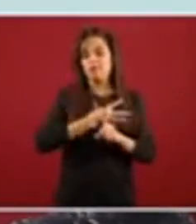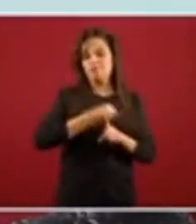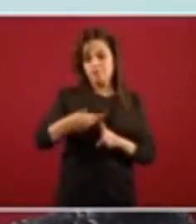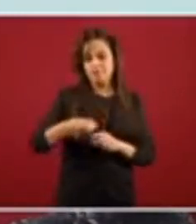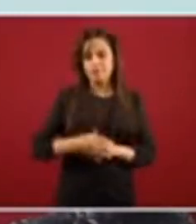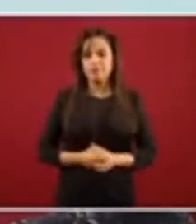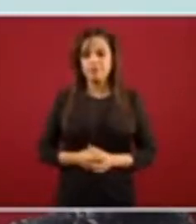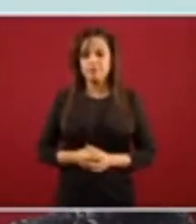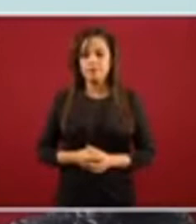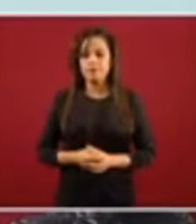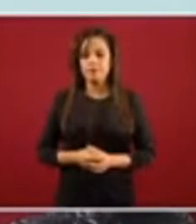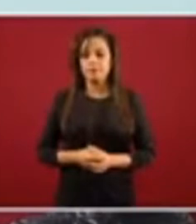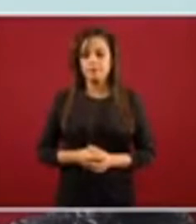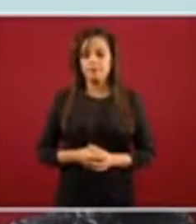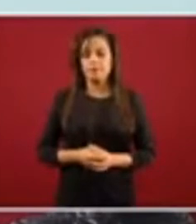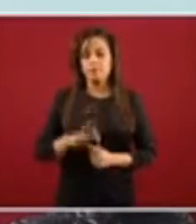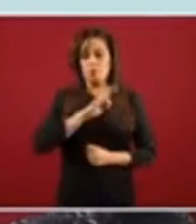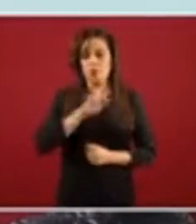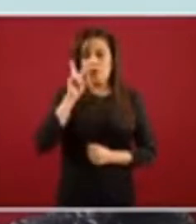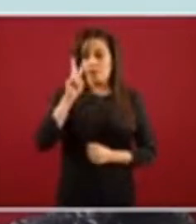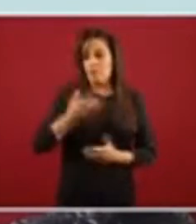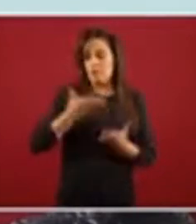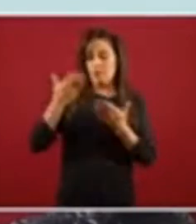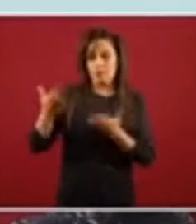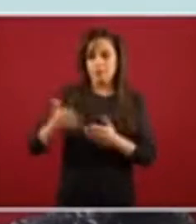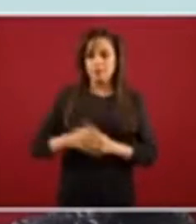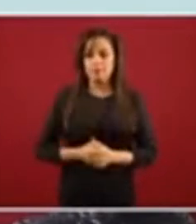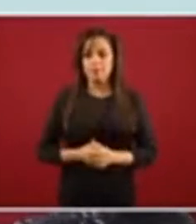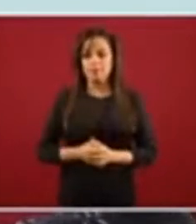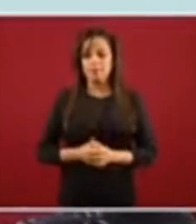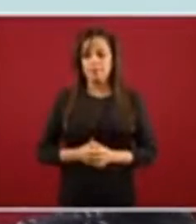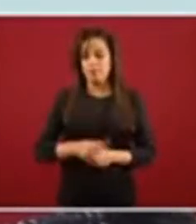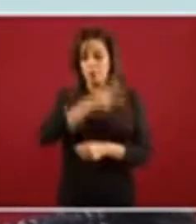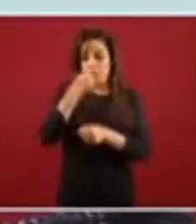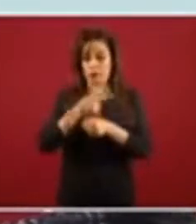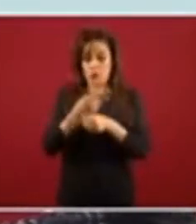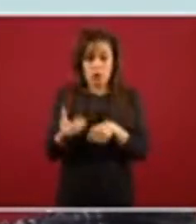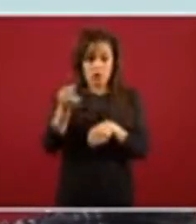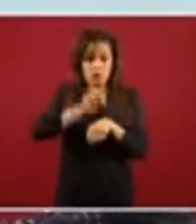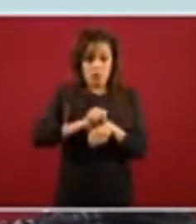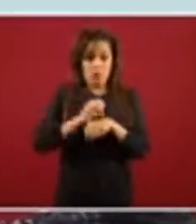cómo desde la segunda semana de marzo